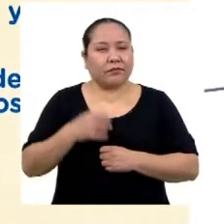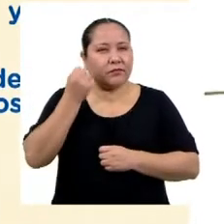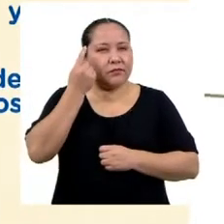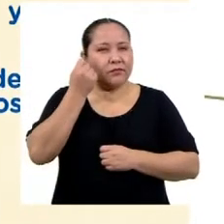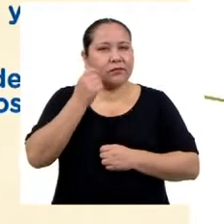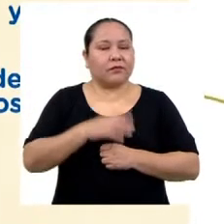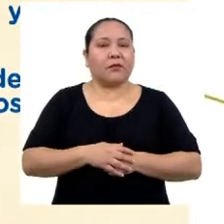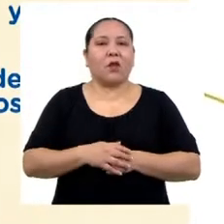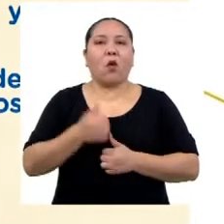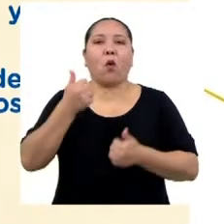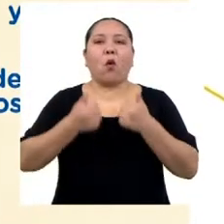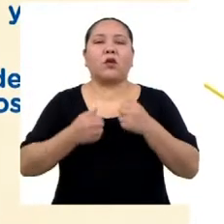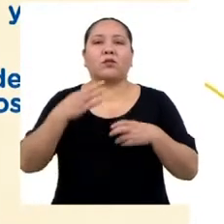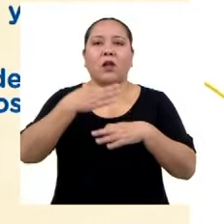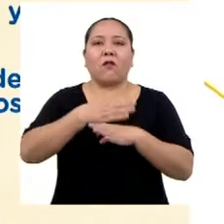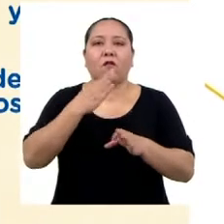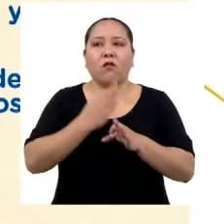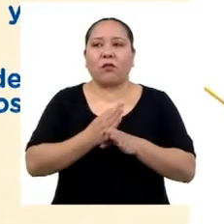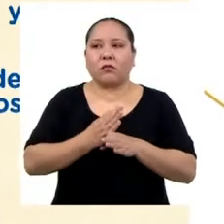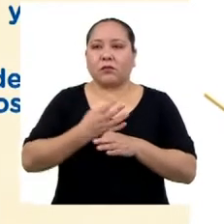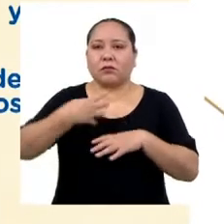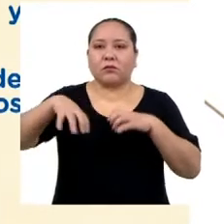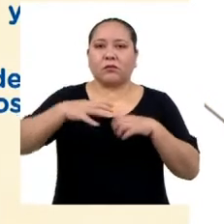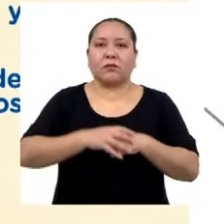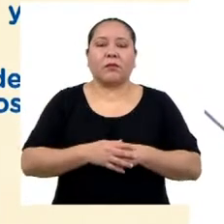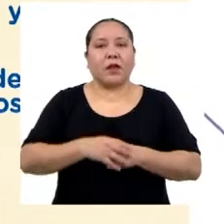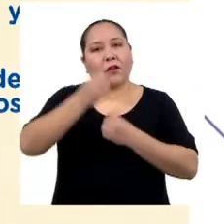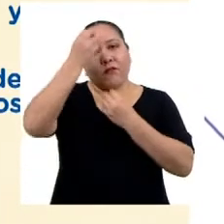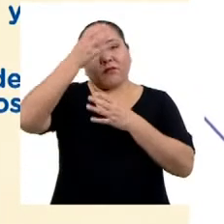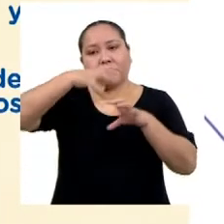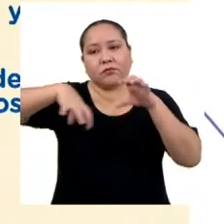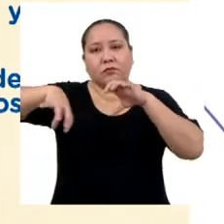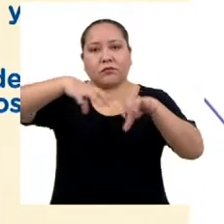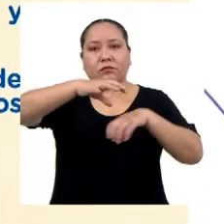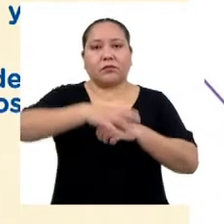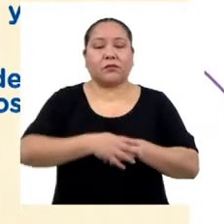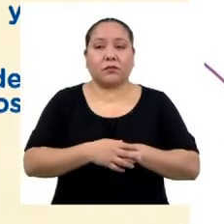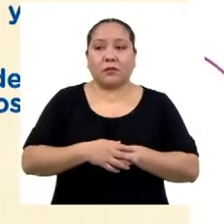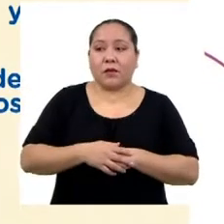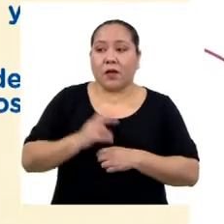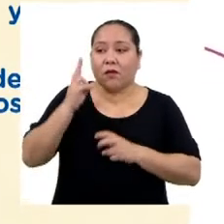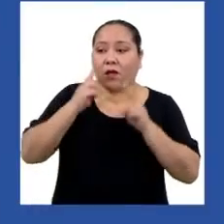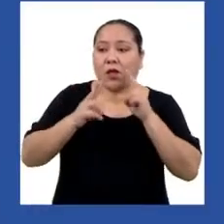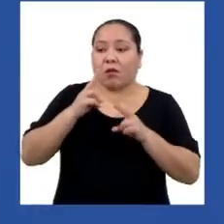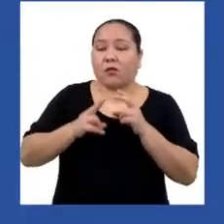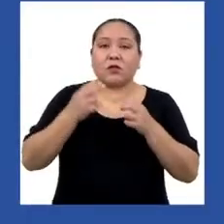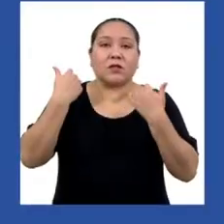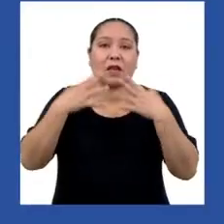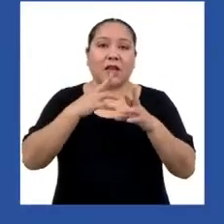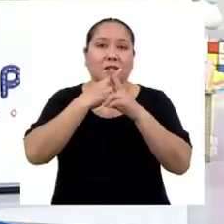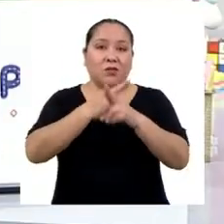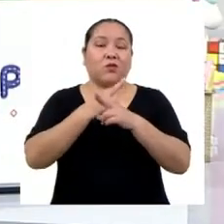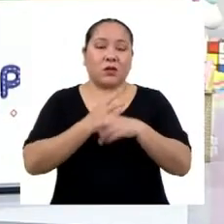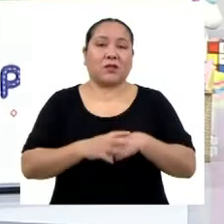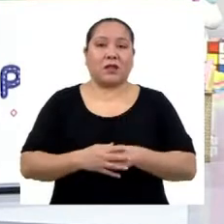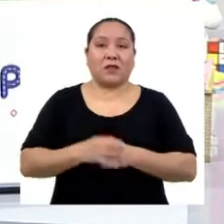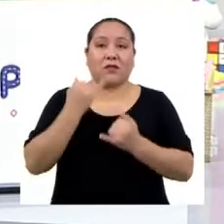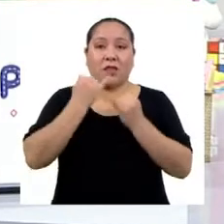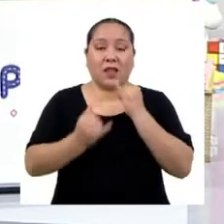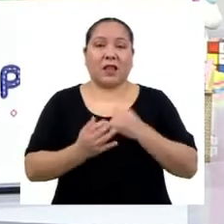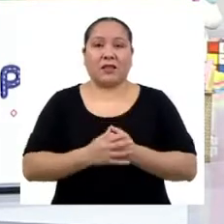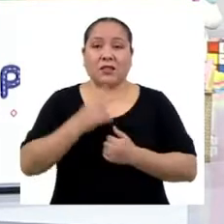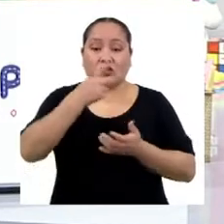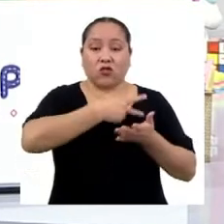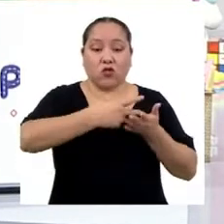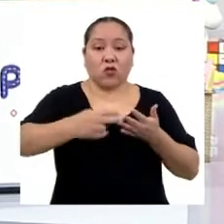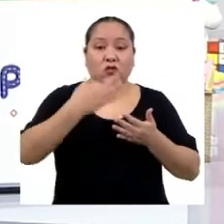interpretaremos las medidas de dispersión para datos agrupados y estableceremos conclusiones. Al final de estas 2